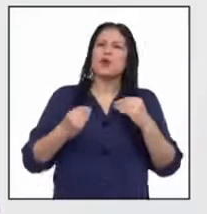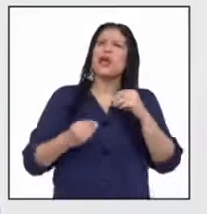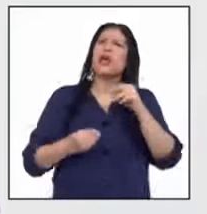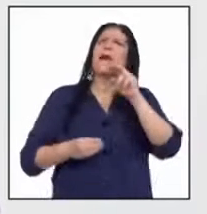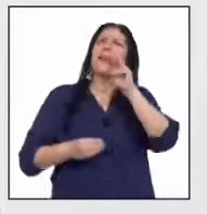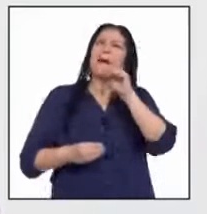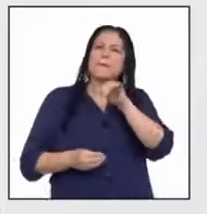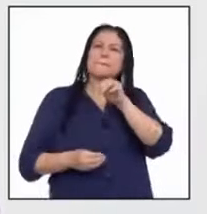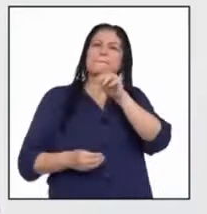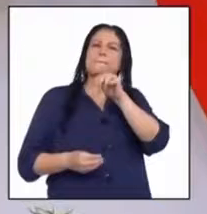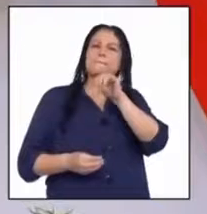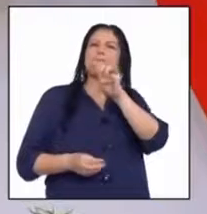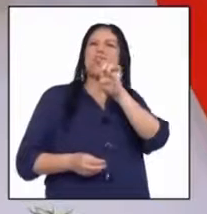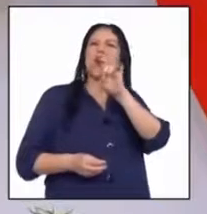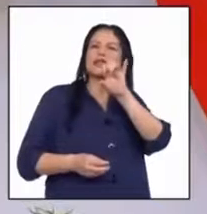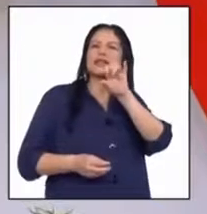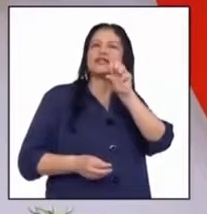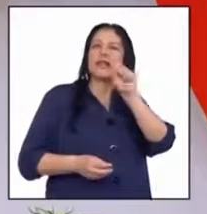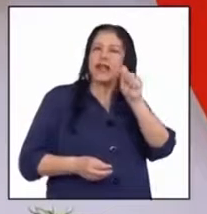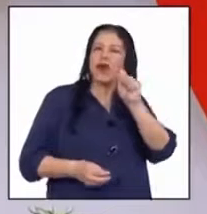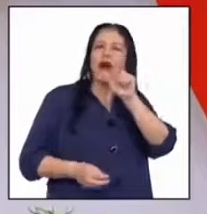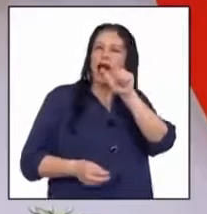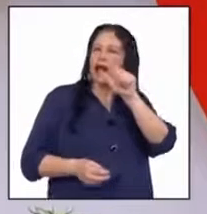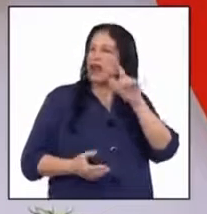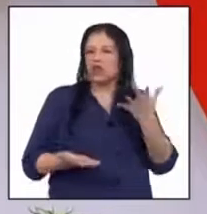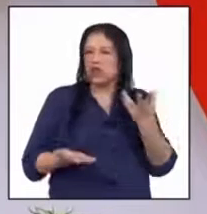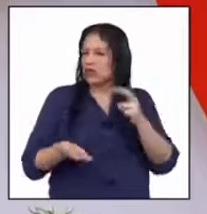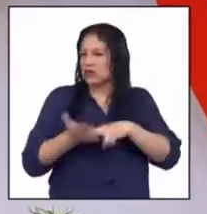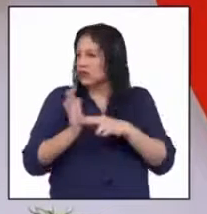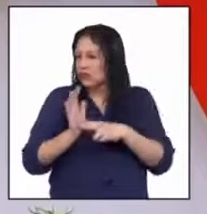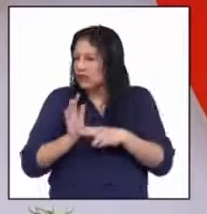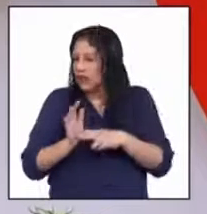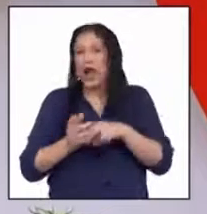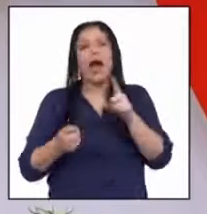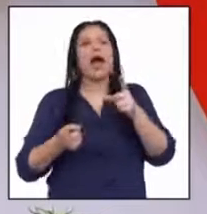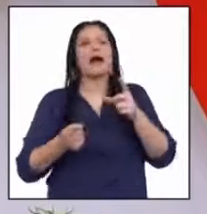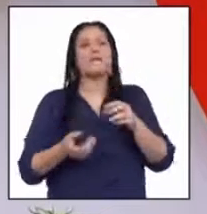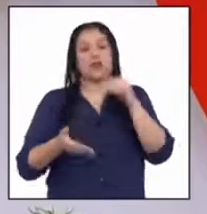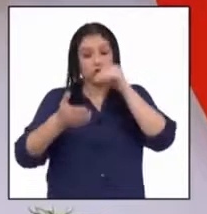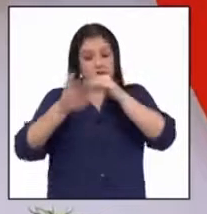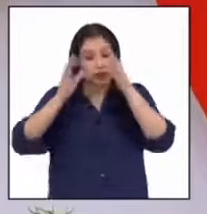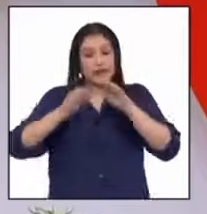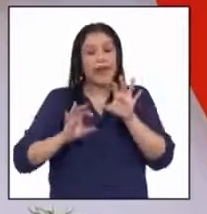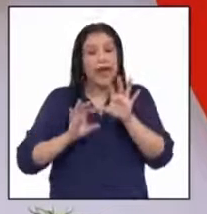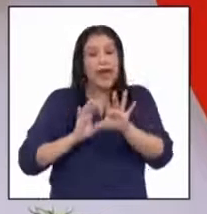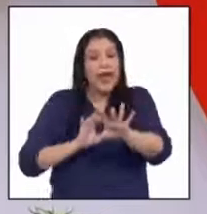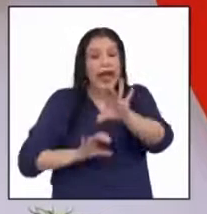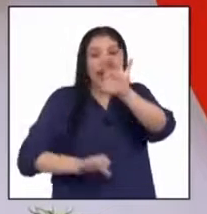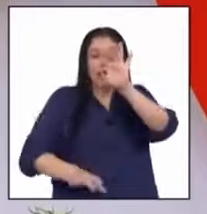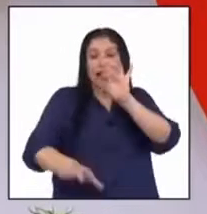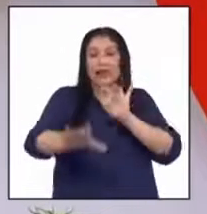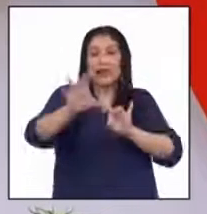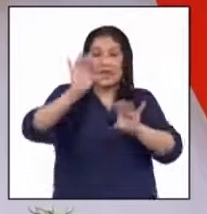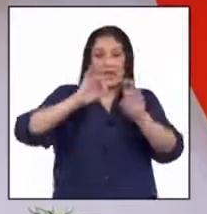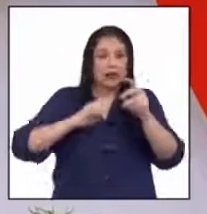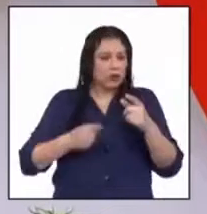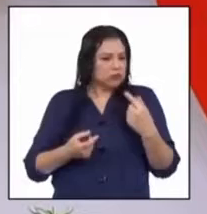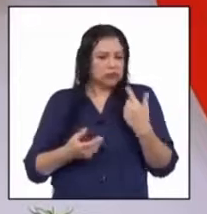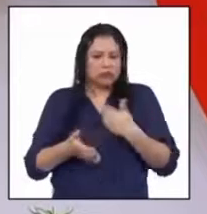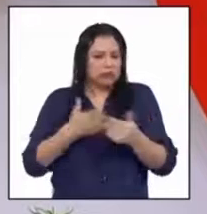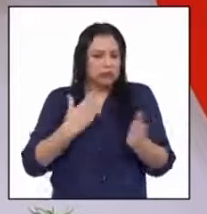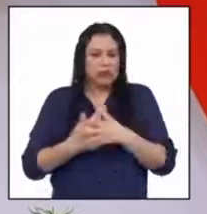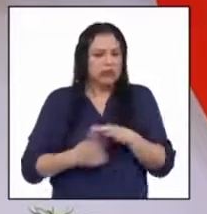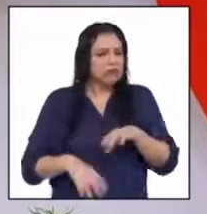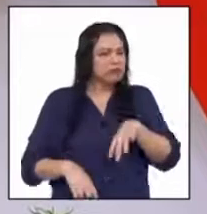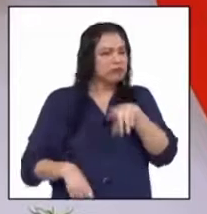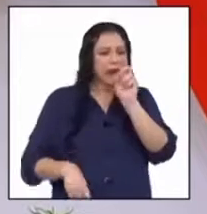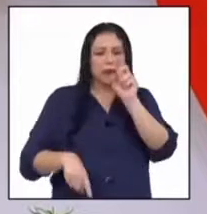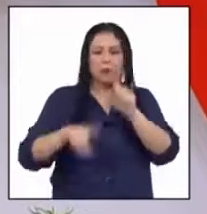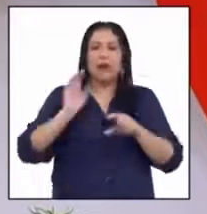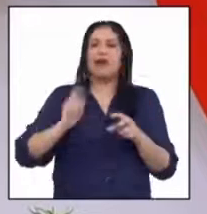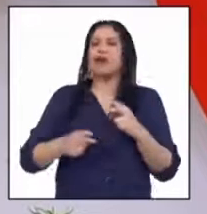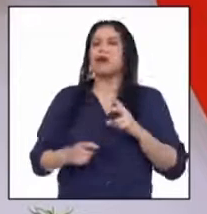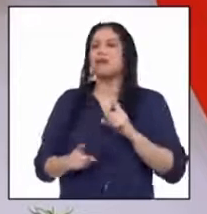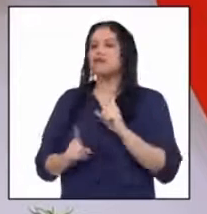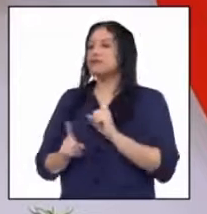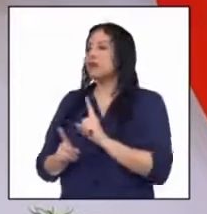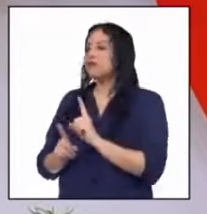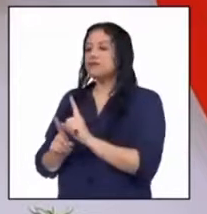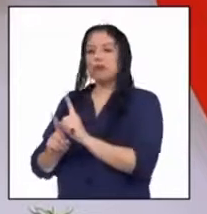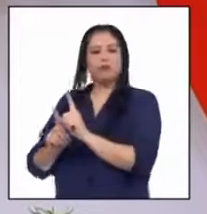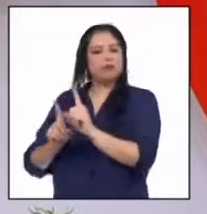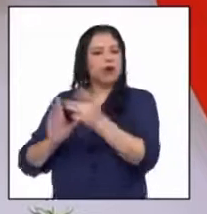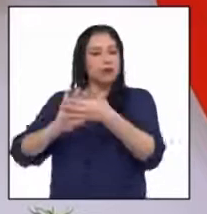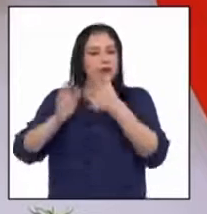muestreo aleatorio? Me parece que es porque los estudiantes eligieron tomar la muestra al azar, mientras hacían un recorrido por